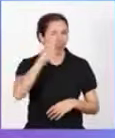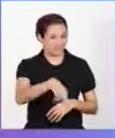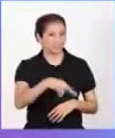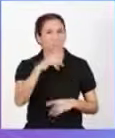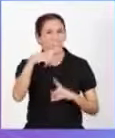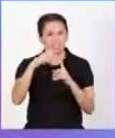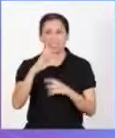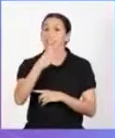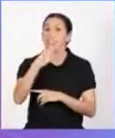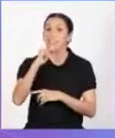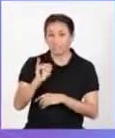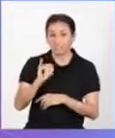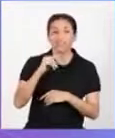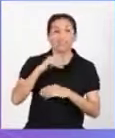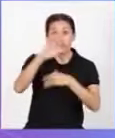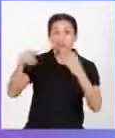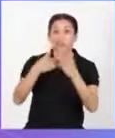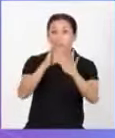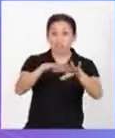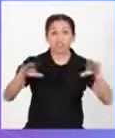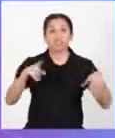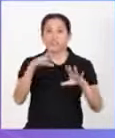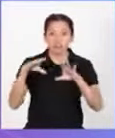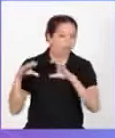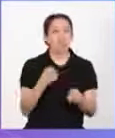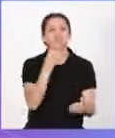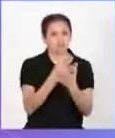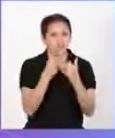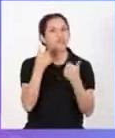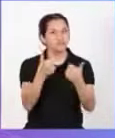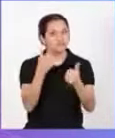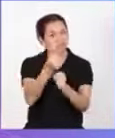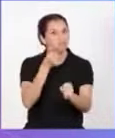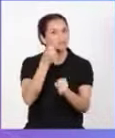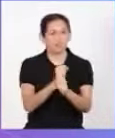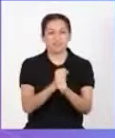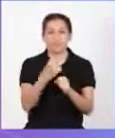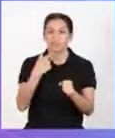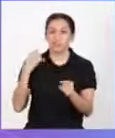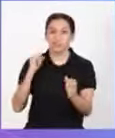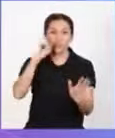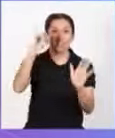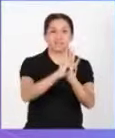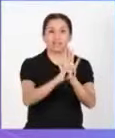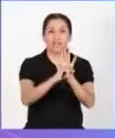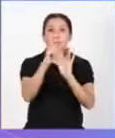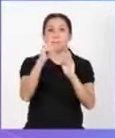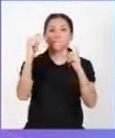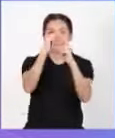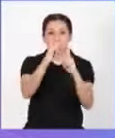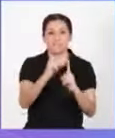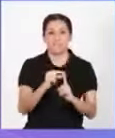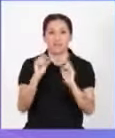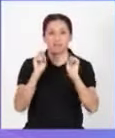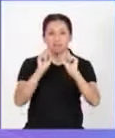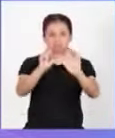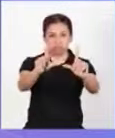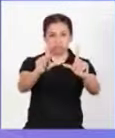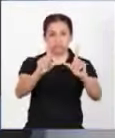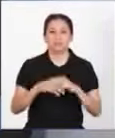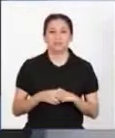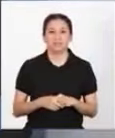Tienes toda la razón, Techi. Los chicos lo están haciendo muy bien. Pongo la imagen de las